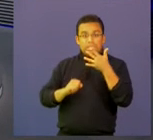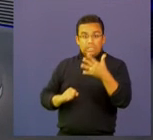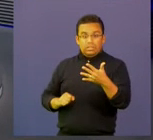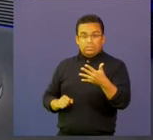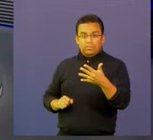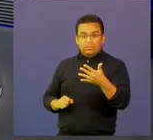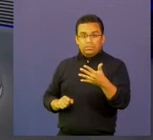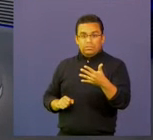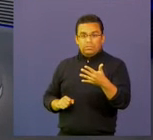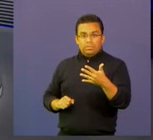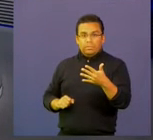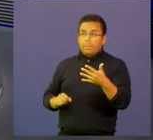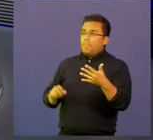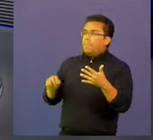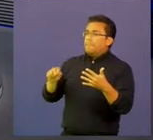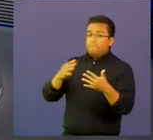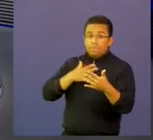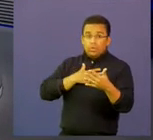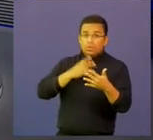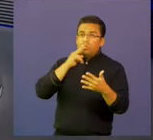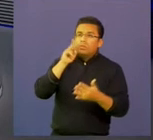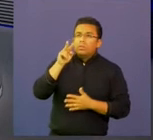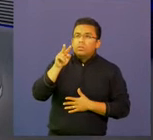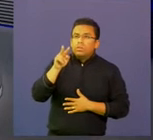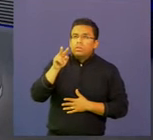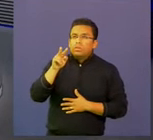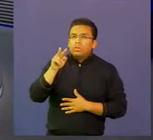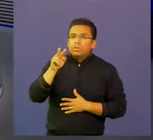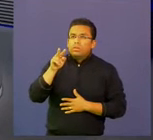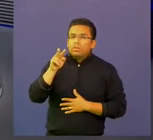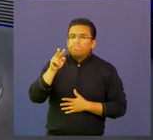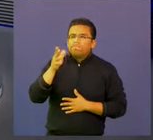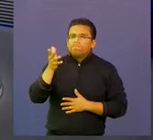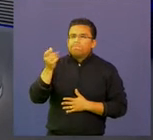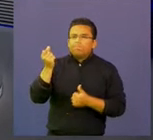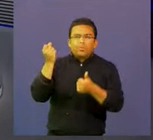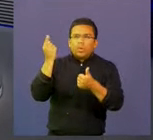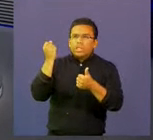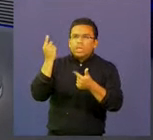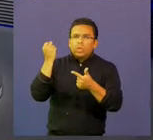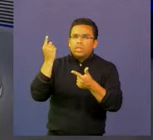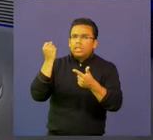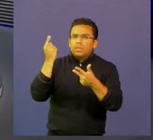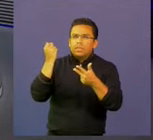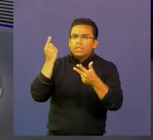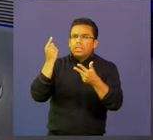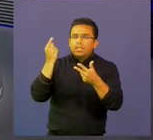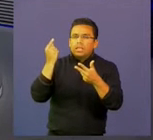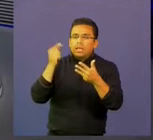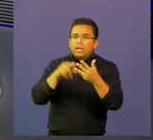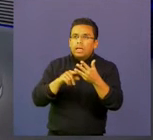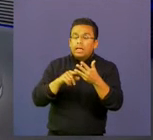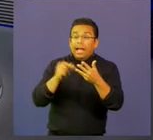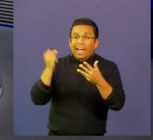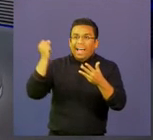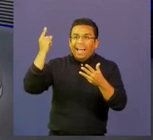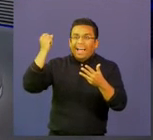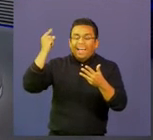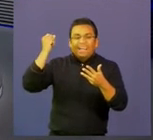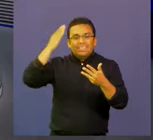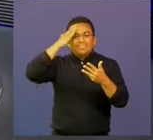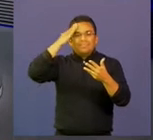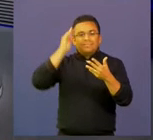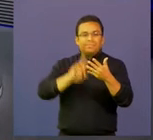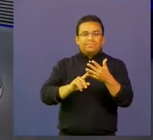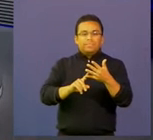que yo solo entendí el último ejercicio. Entonces, pues no me podía quedar quieto, entonces